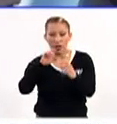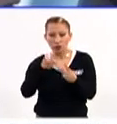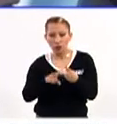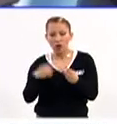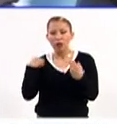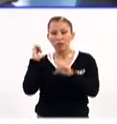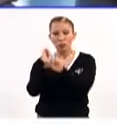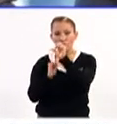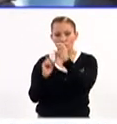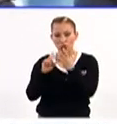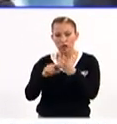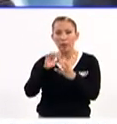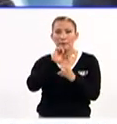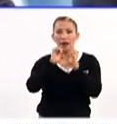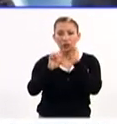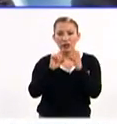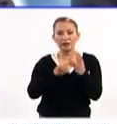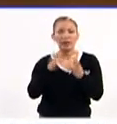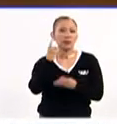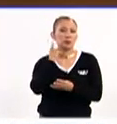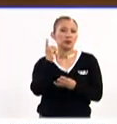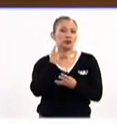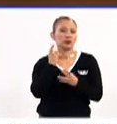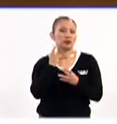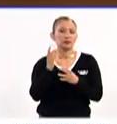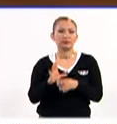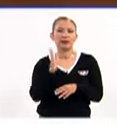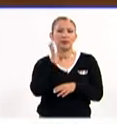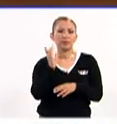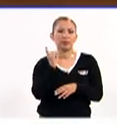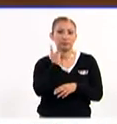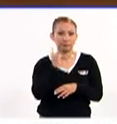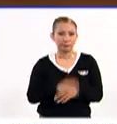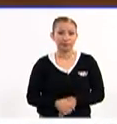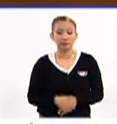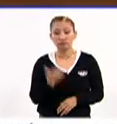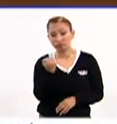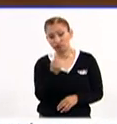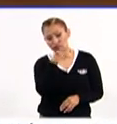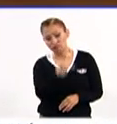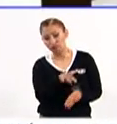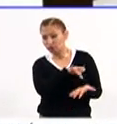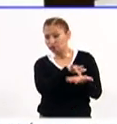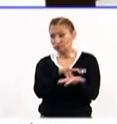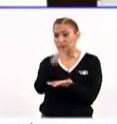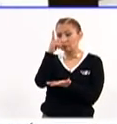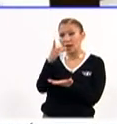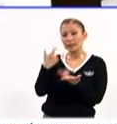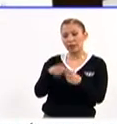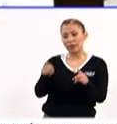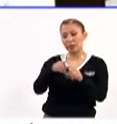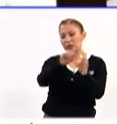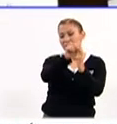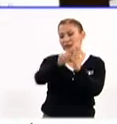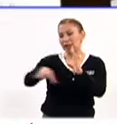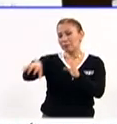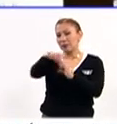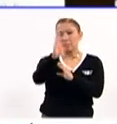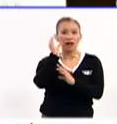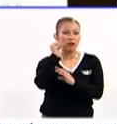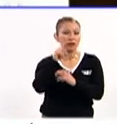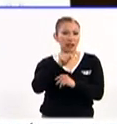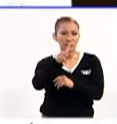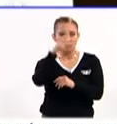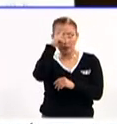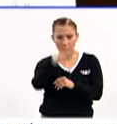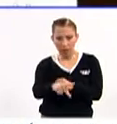Comunicación, antropólogo, periodista y diputado del Congreso de la Unión. Destacó por su apoyo para crear varios sistemas de radio y televisión en